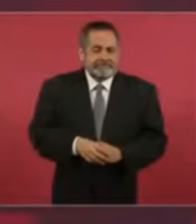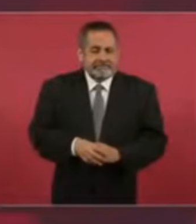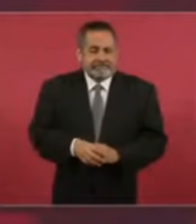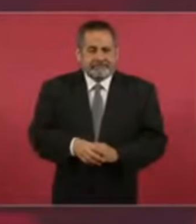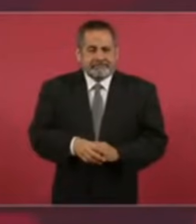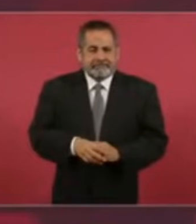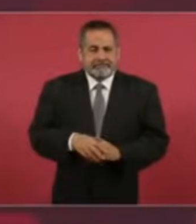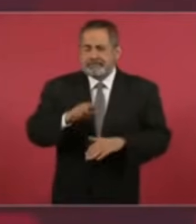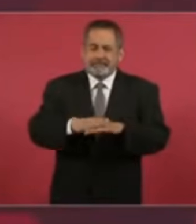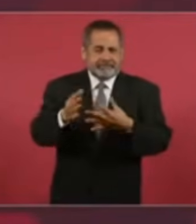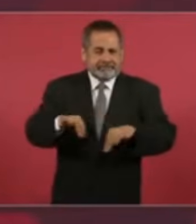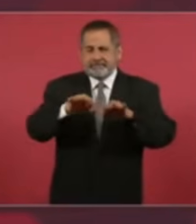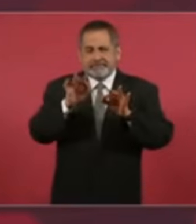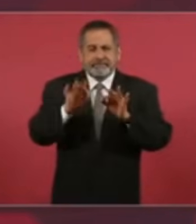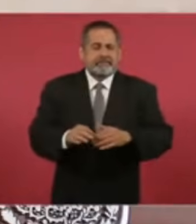es lo más importante.